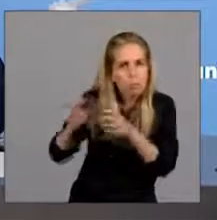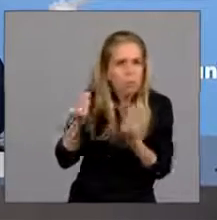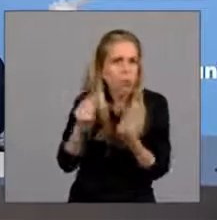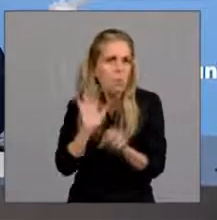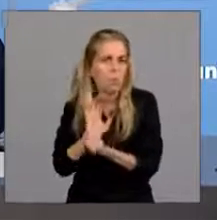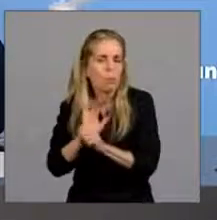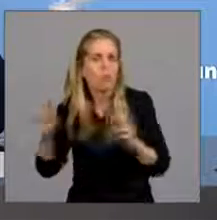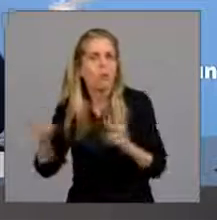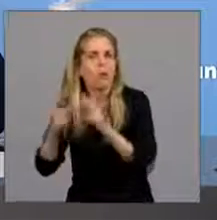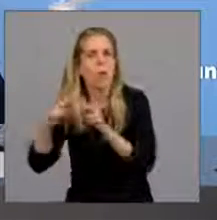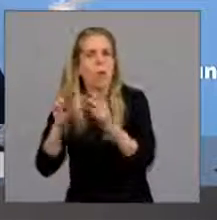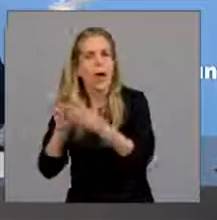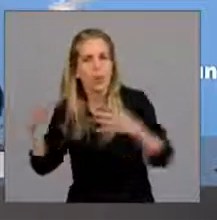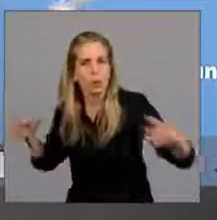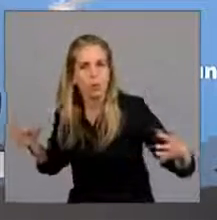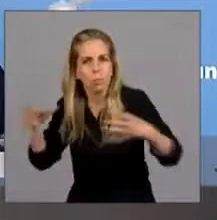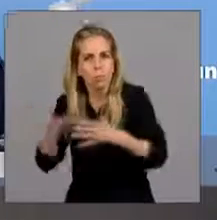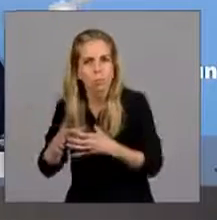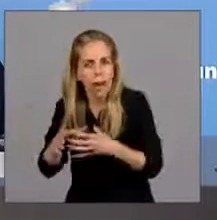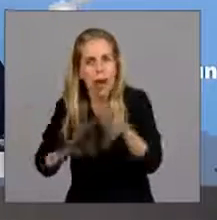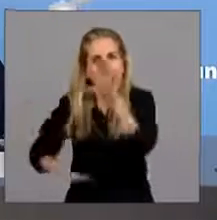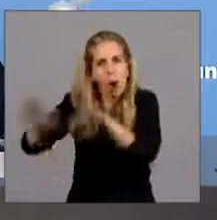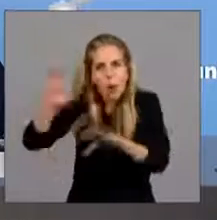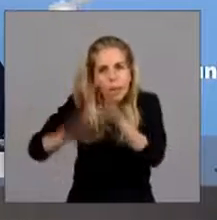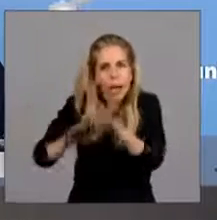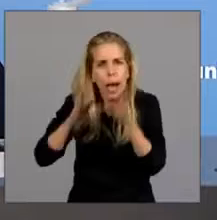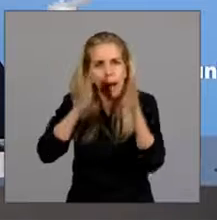encuentro para ordenarnos